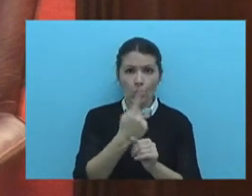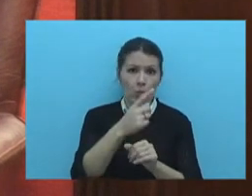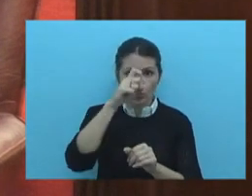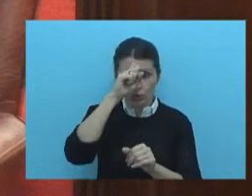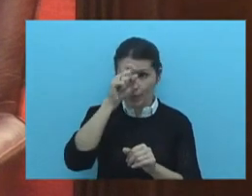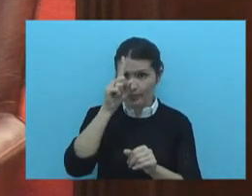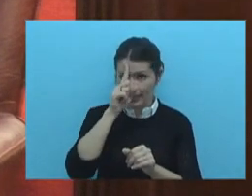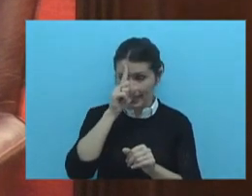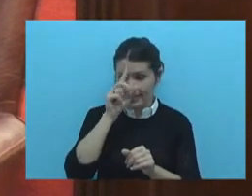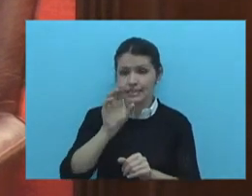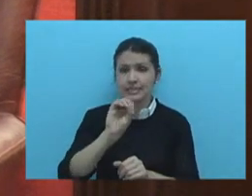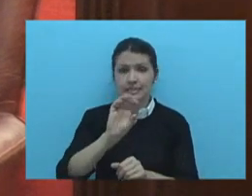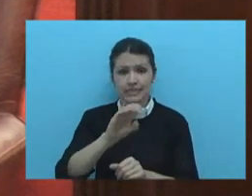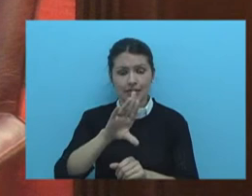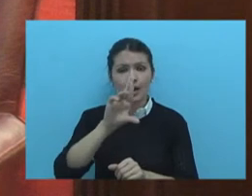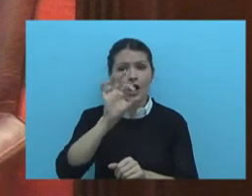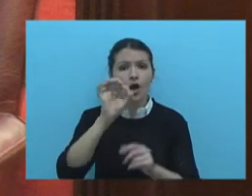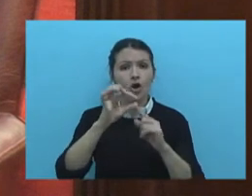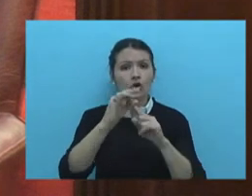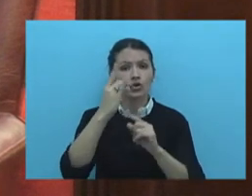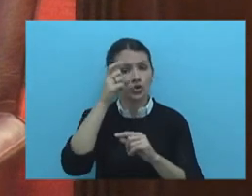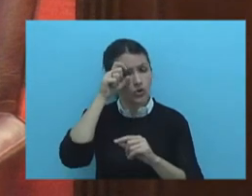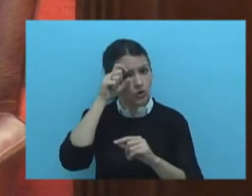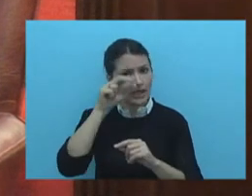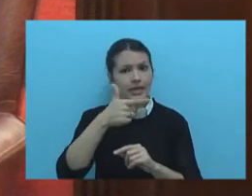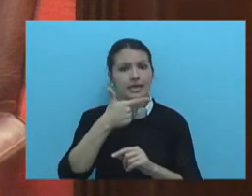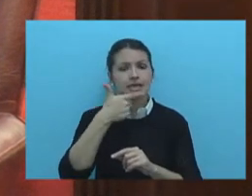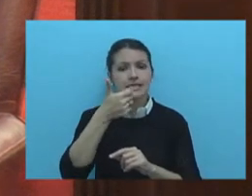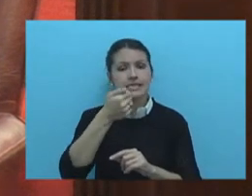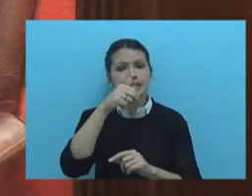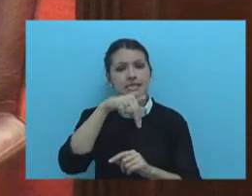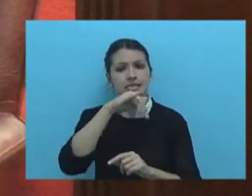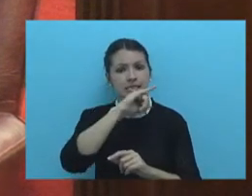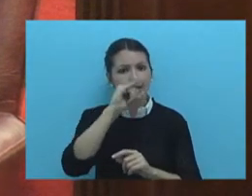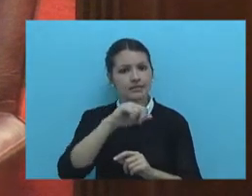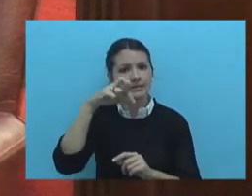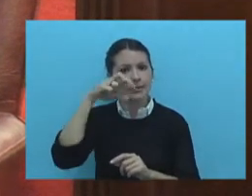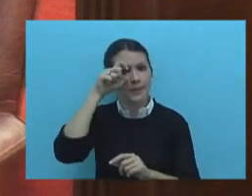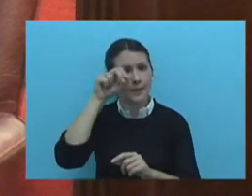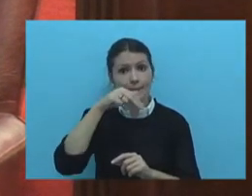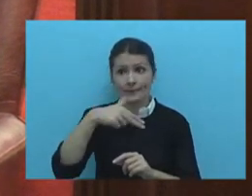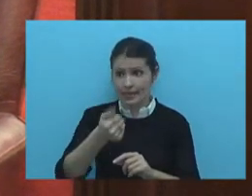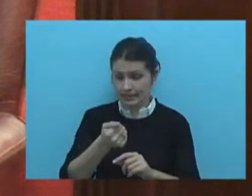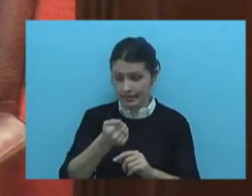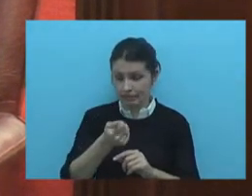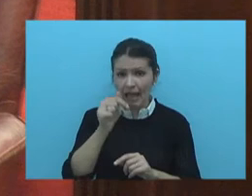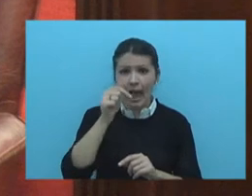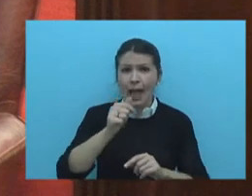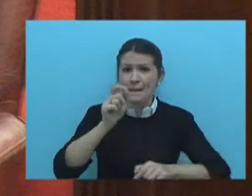tanta gente, el día que tenés una emergencia vas a la guardia y capaz que están horas para